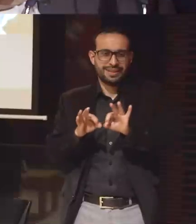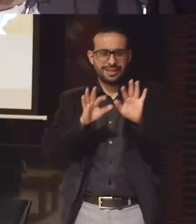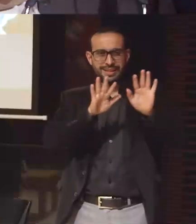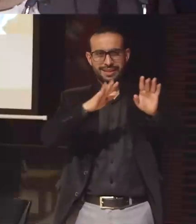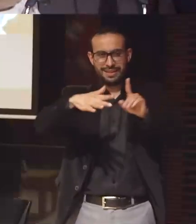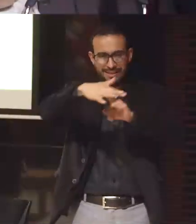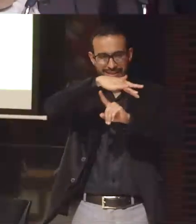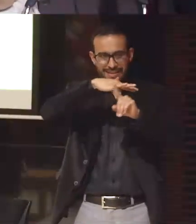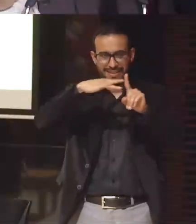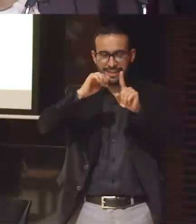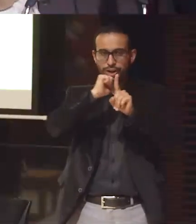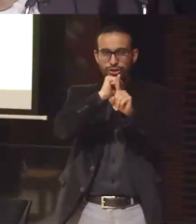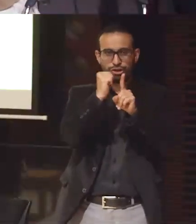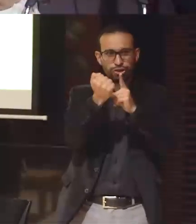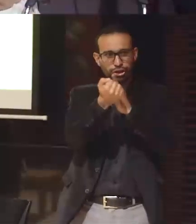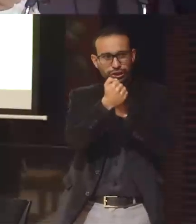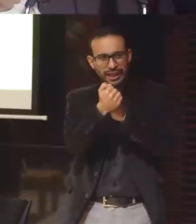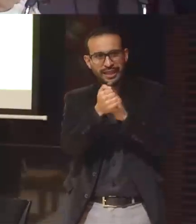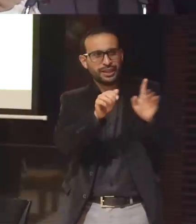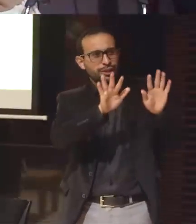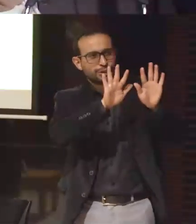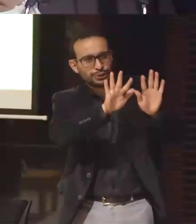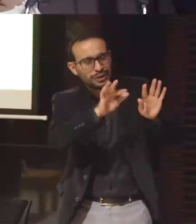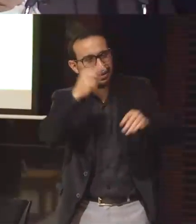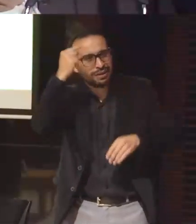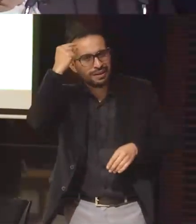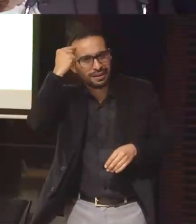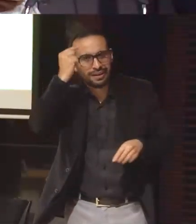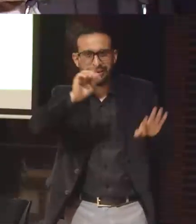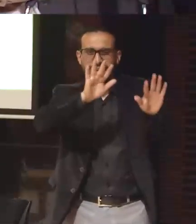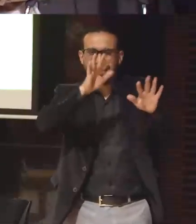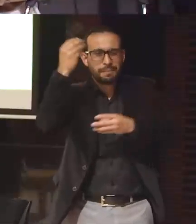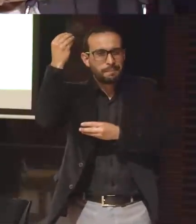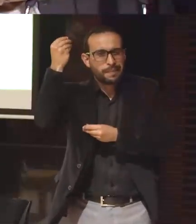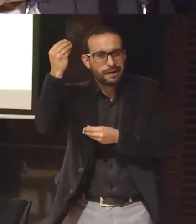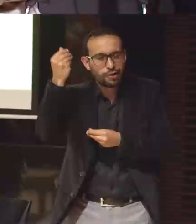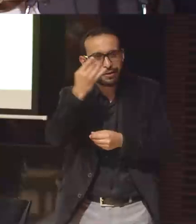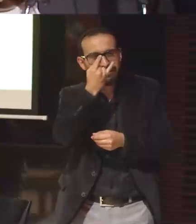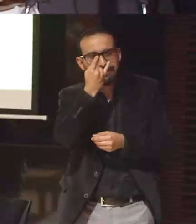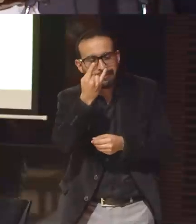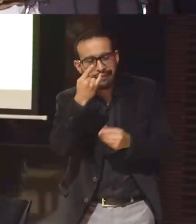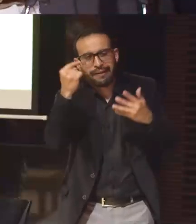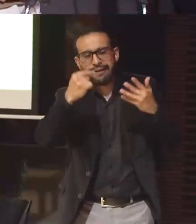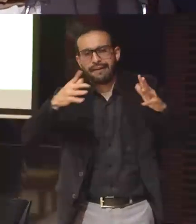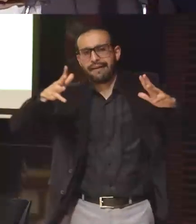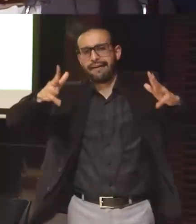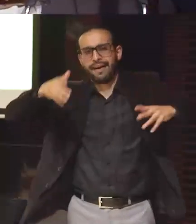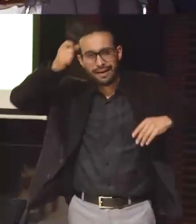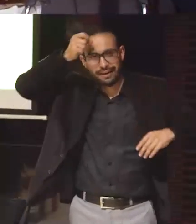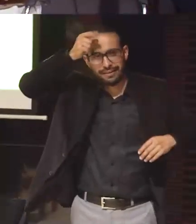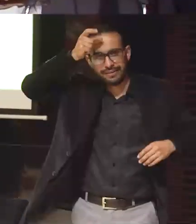lo que determina cuál es el mecanismo para generar memoria y para generar apropiación.